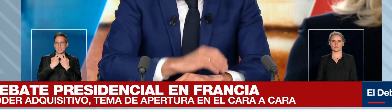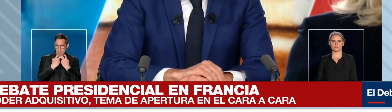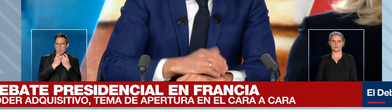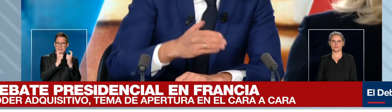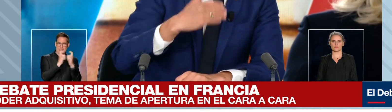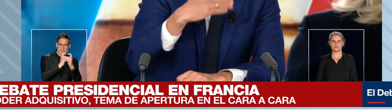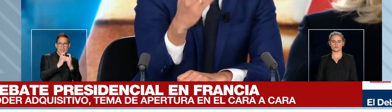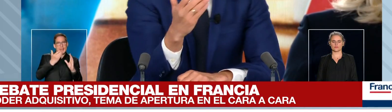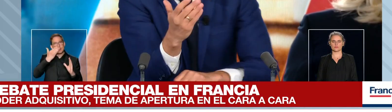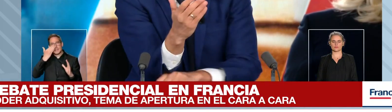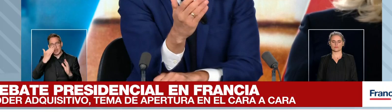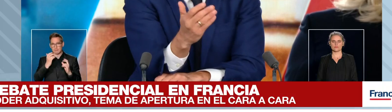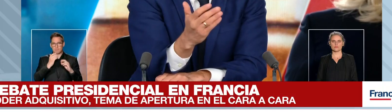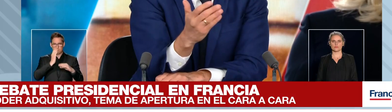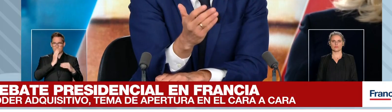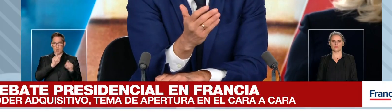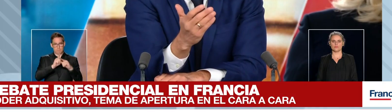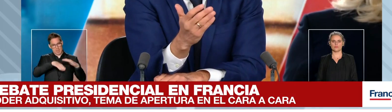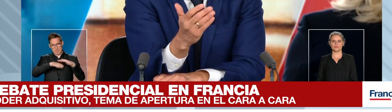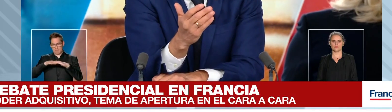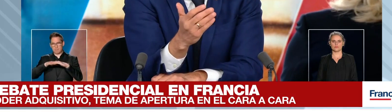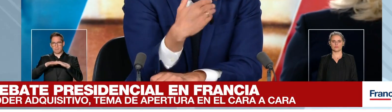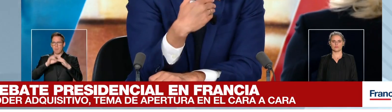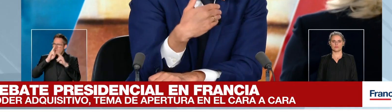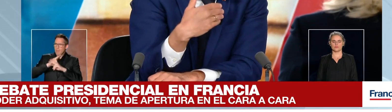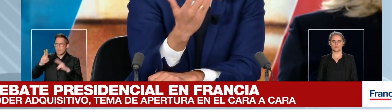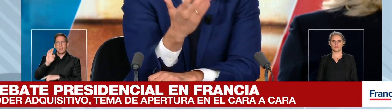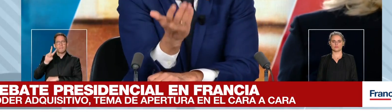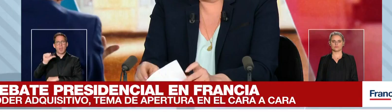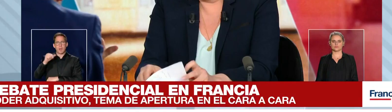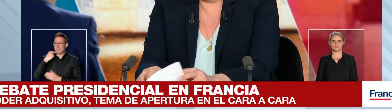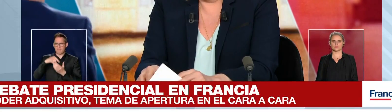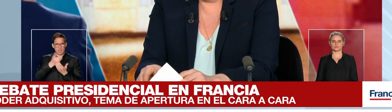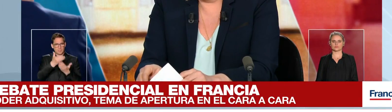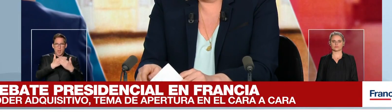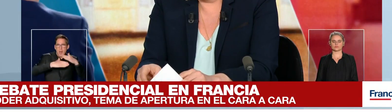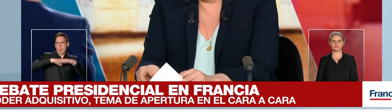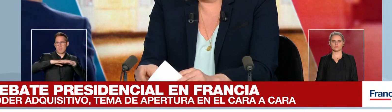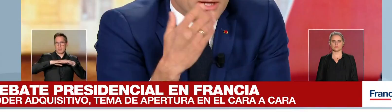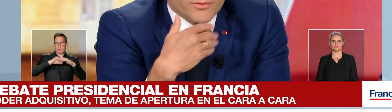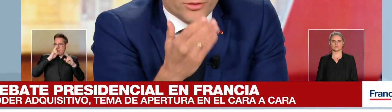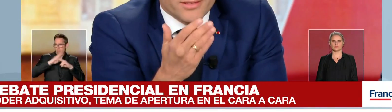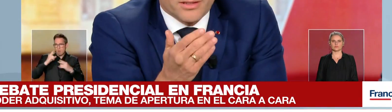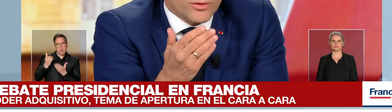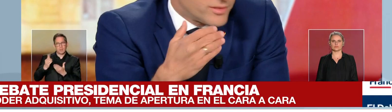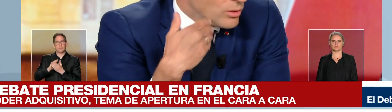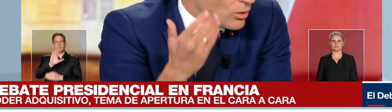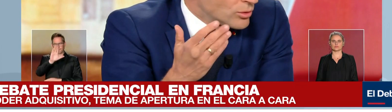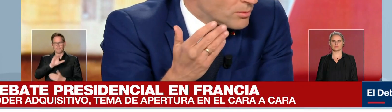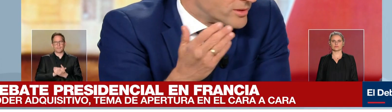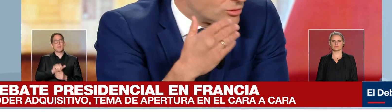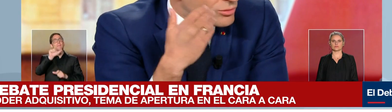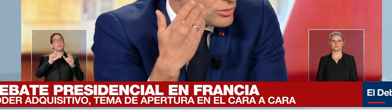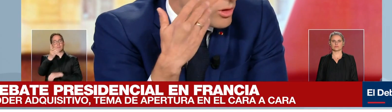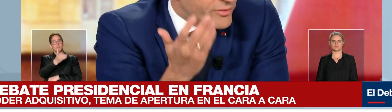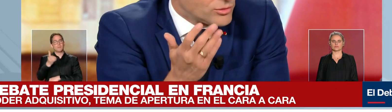la electricidad y el gas. Y eso es 2 veces más eficaz que reducir el IVA. Y me permito decir que los franceses